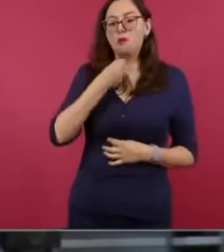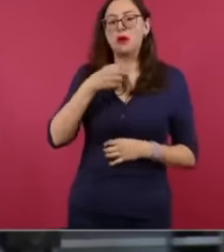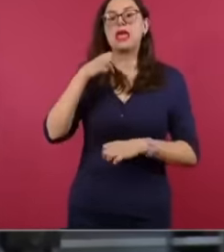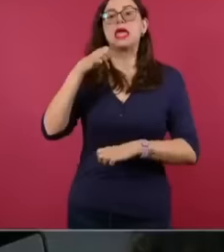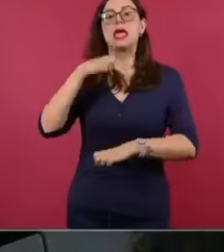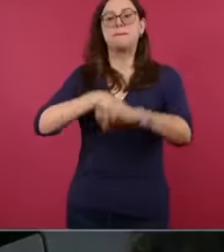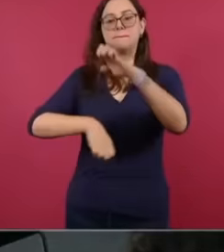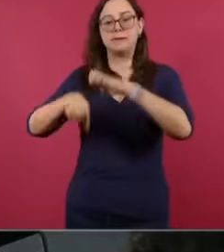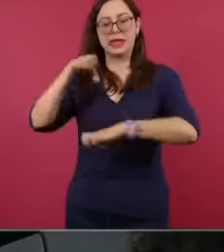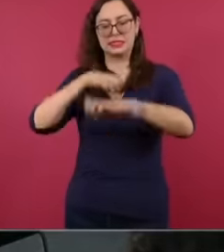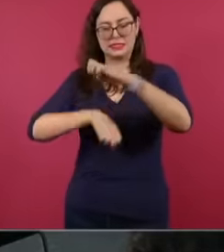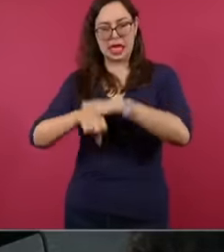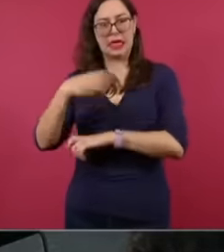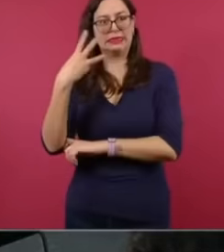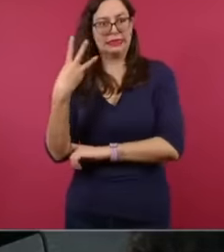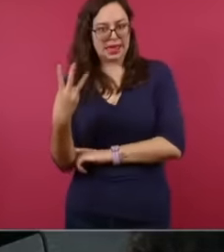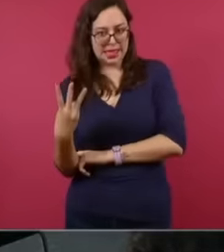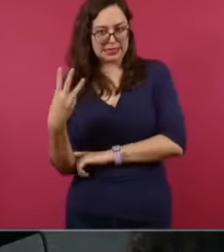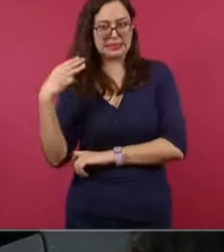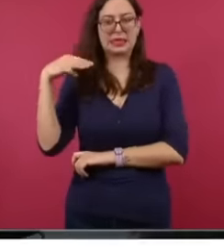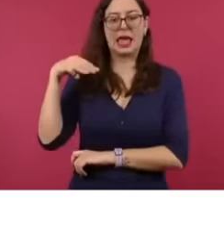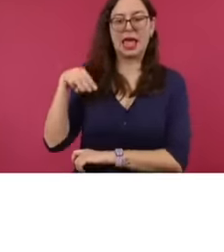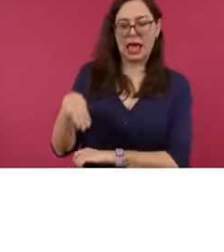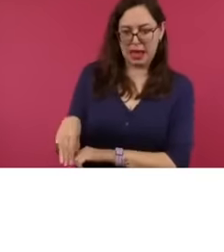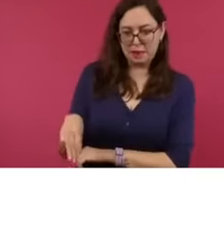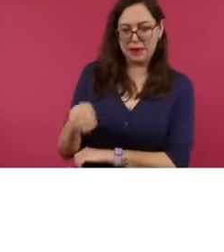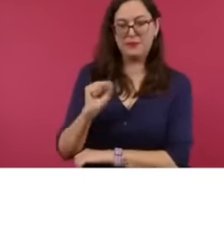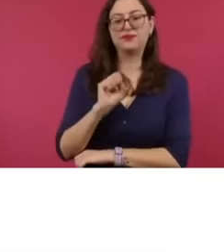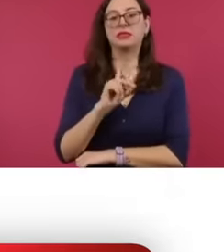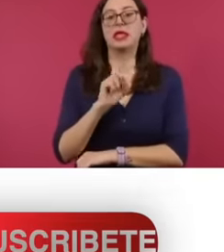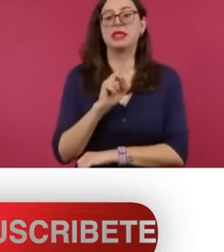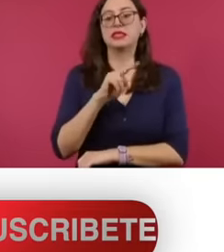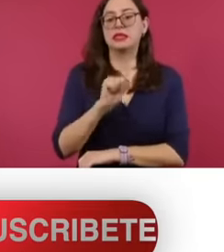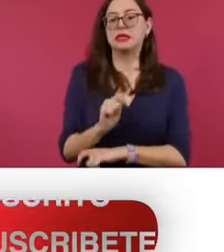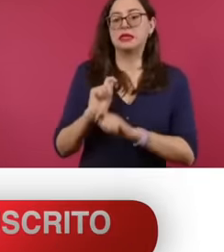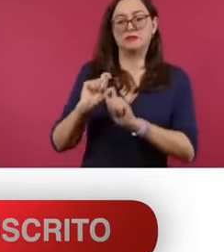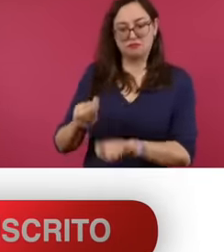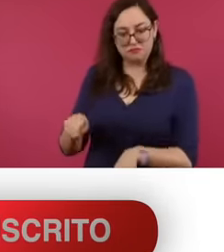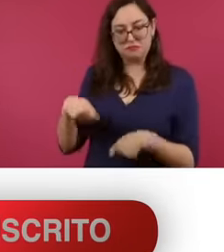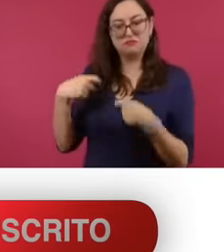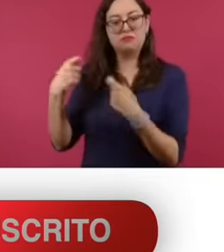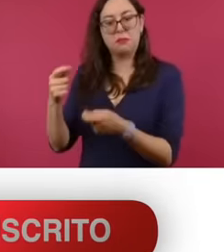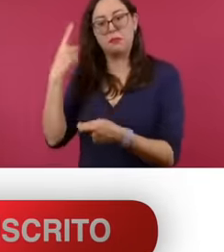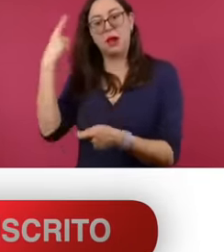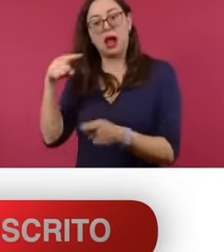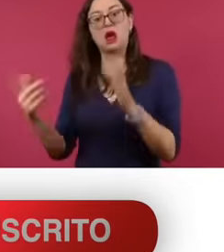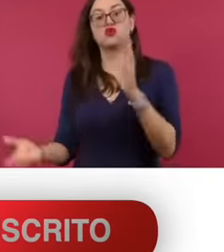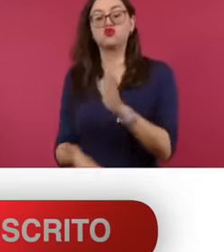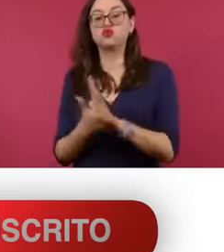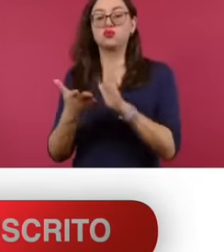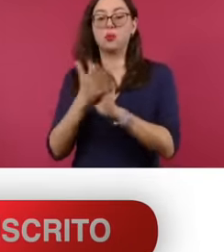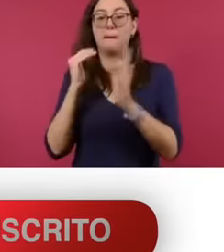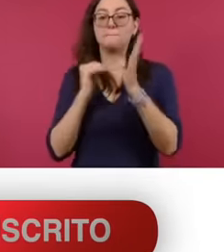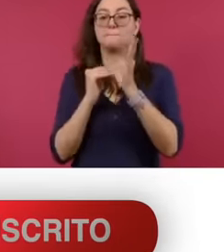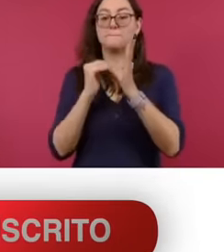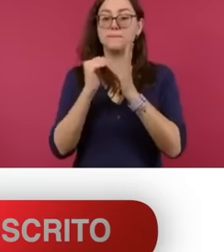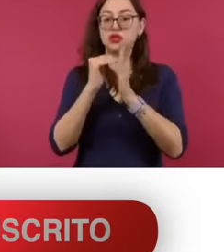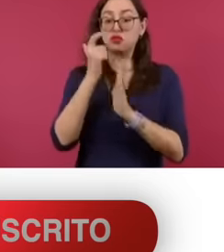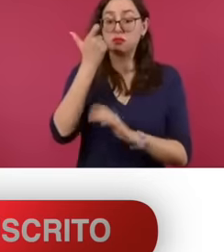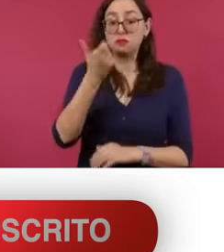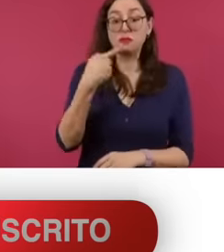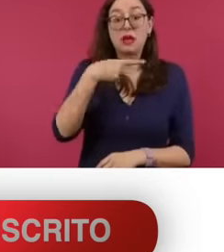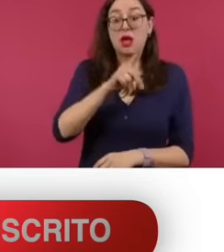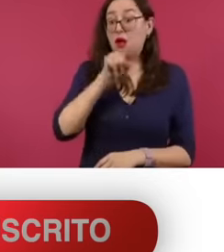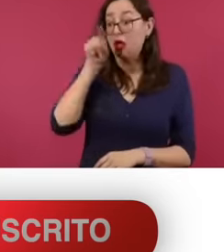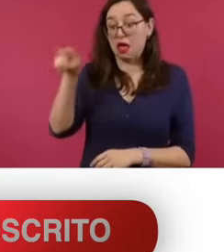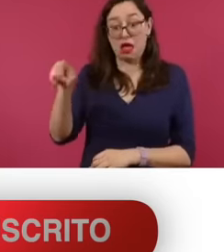3M, la empresa se llama 3M, y la Sedena le da la obra y los millones de pesos, pero como esta empresa no se dedica a